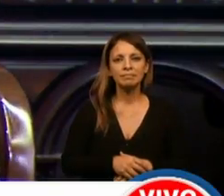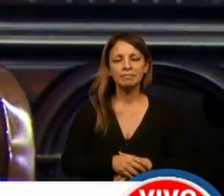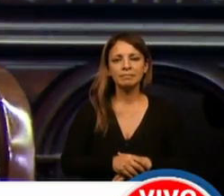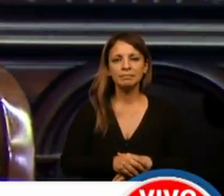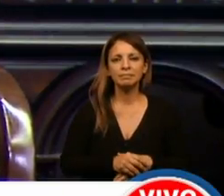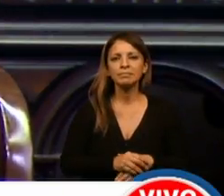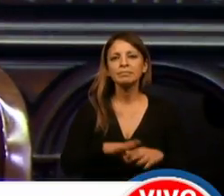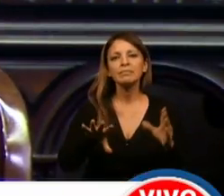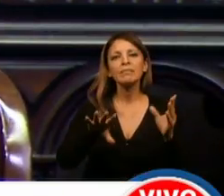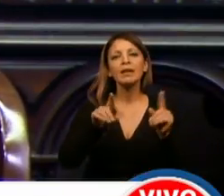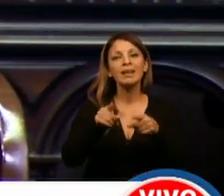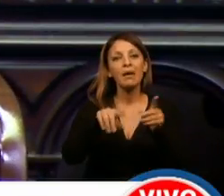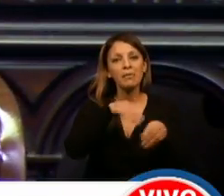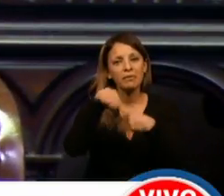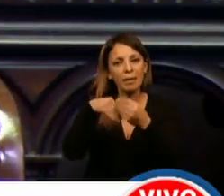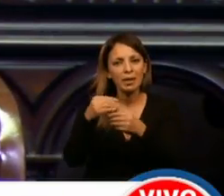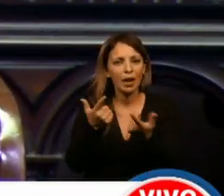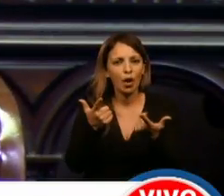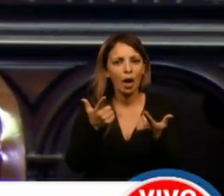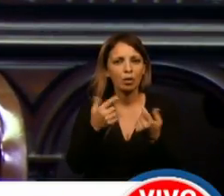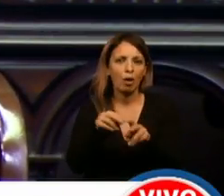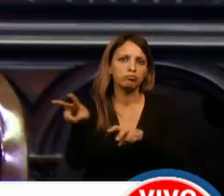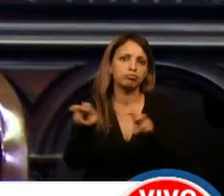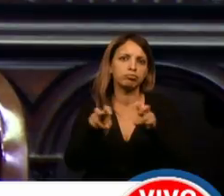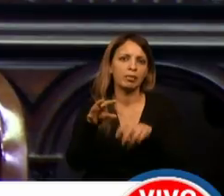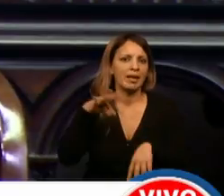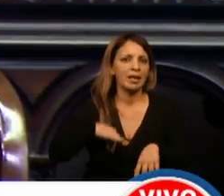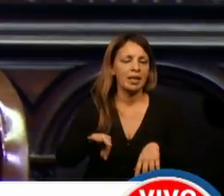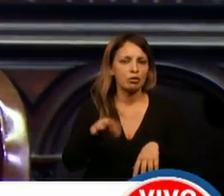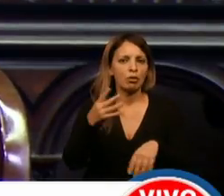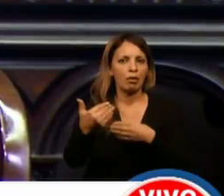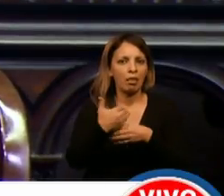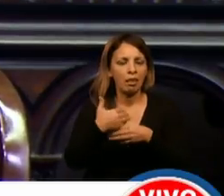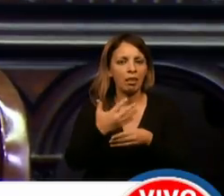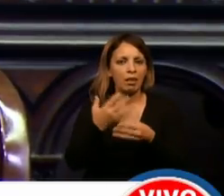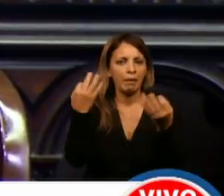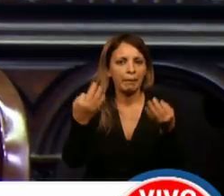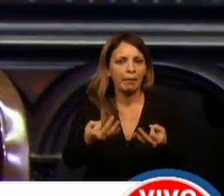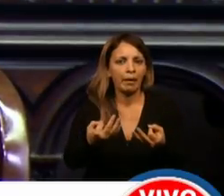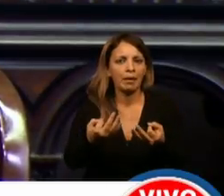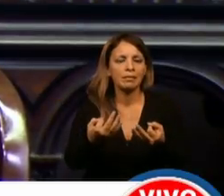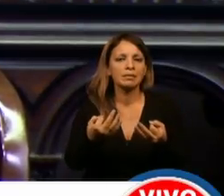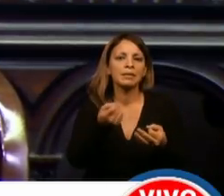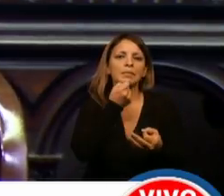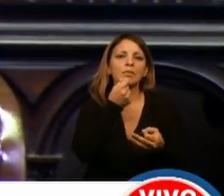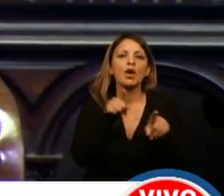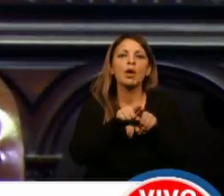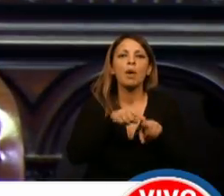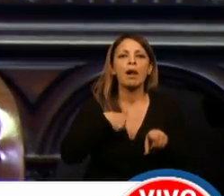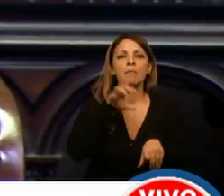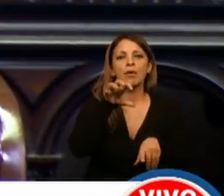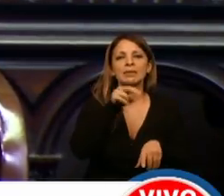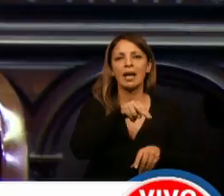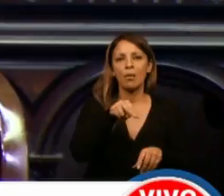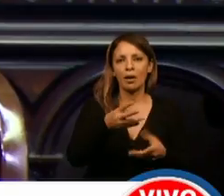no cuentan con los recursos suficientes para pagar este servicio como sucede en mi provincia la provincia de